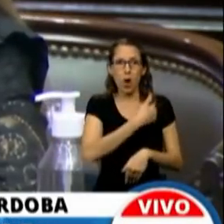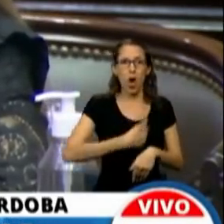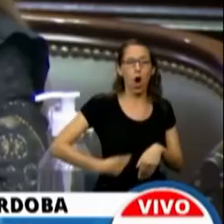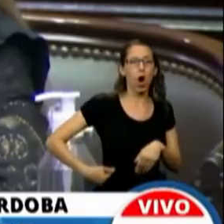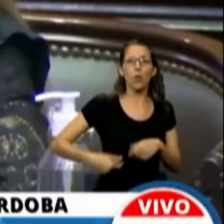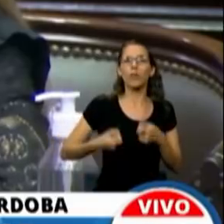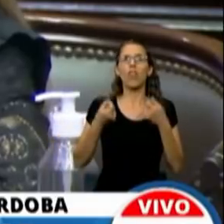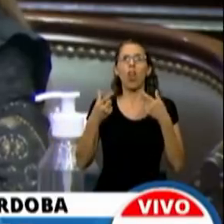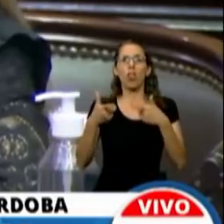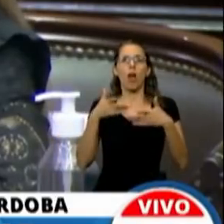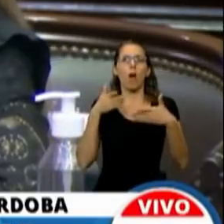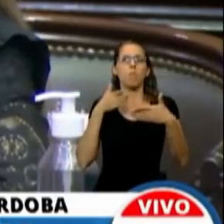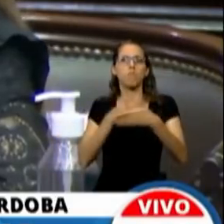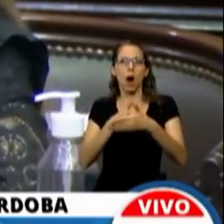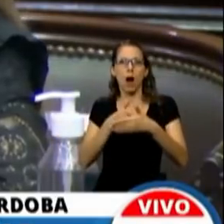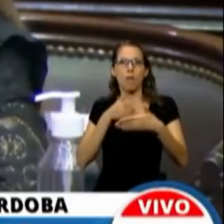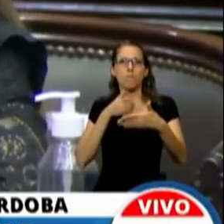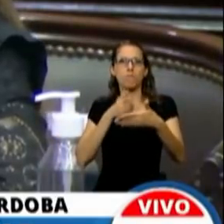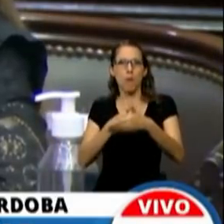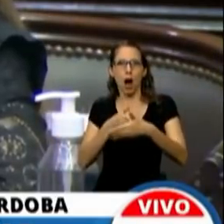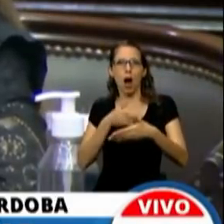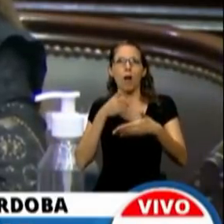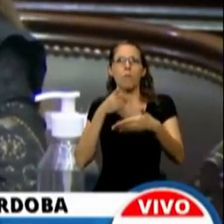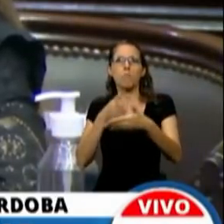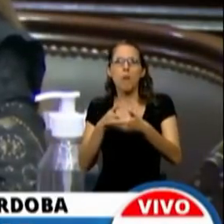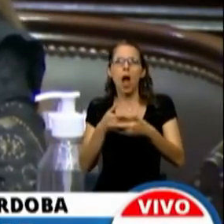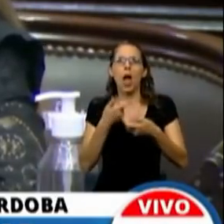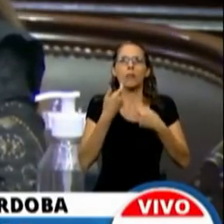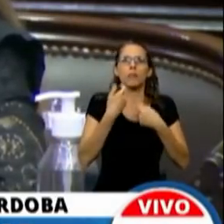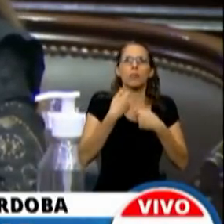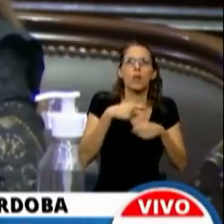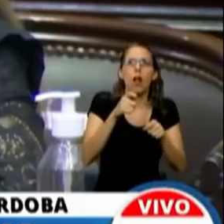esta situación, sabía que yo me había quedado, que mi familia se había ido,